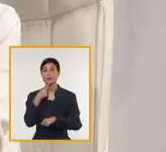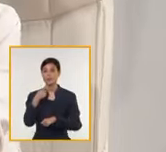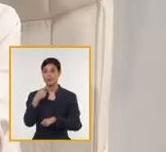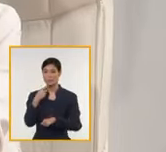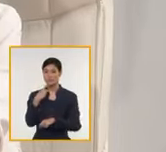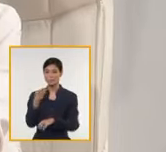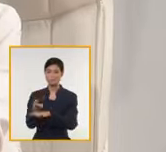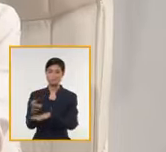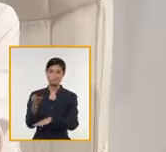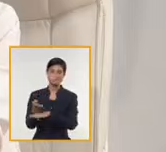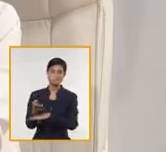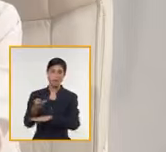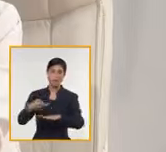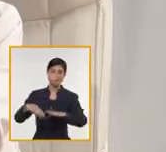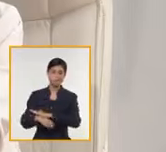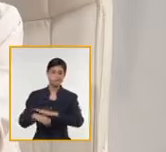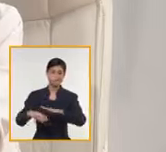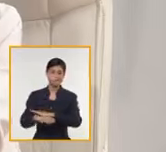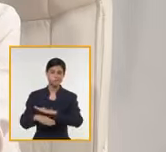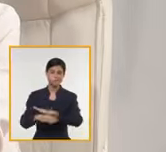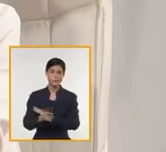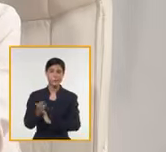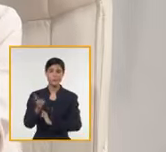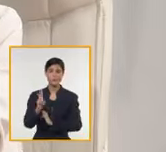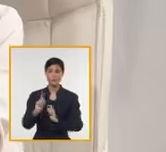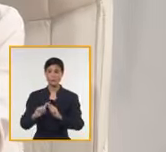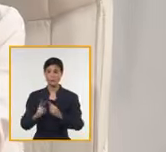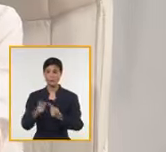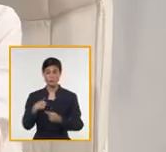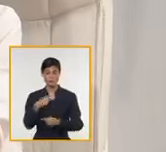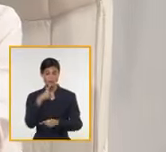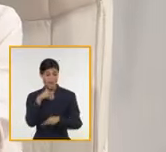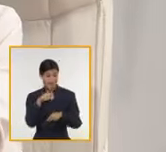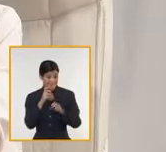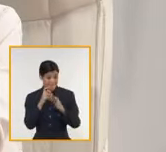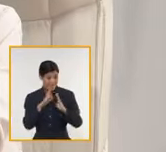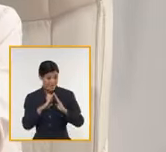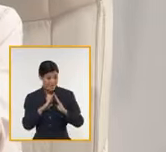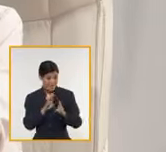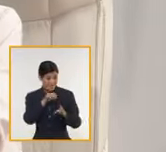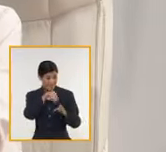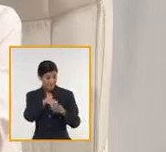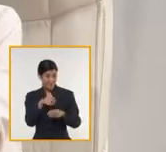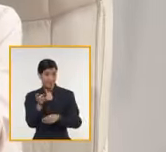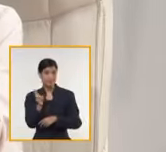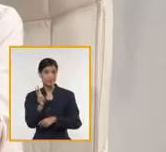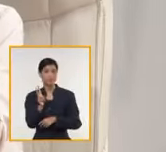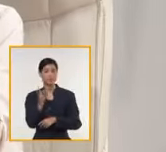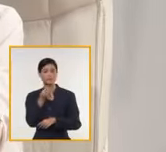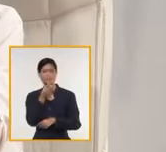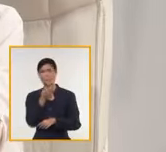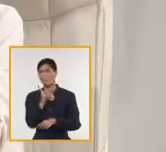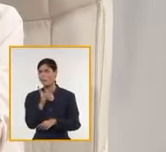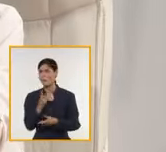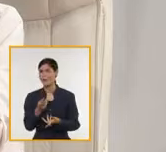intervención para Venezuela en estos momentos es porque no vive allí, y ha llamado a evitar